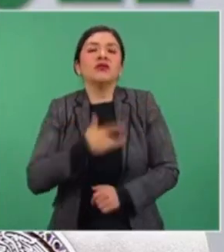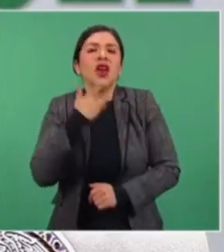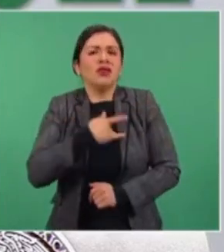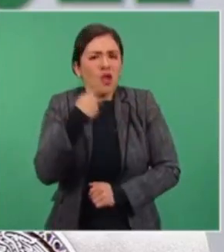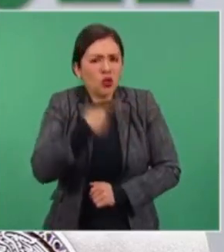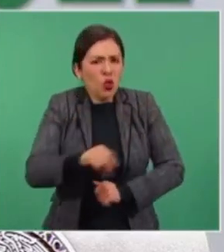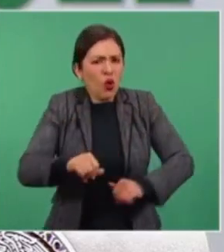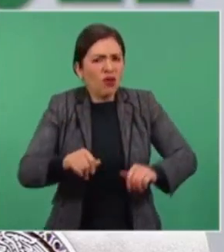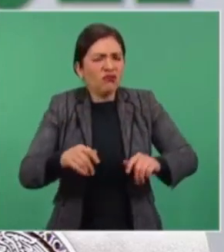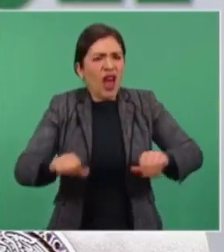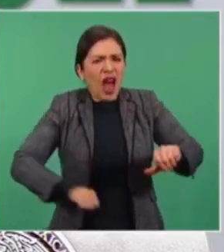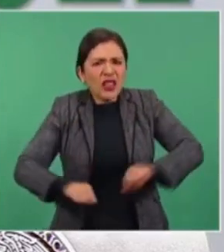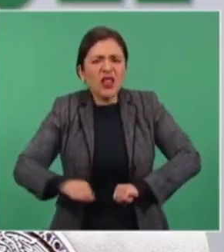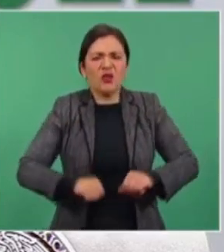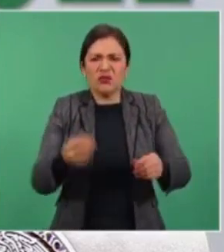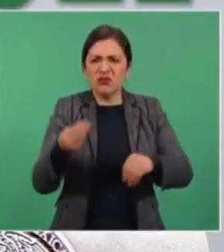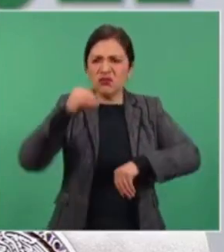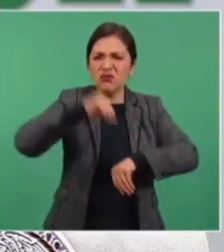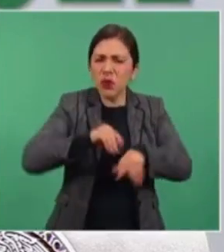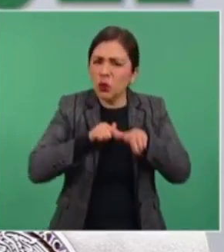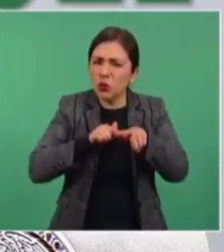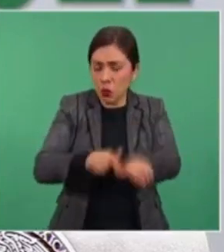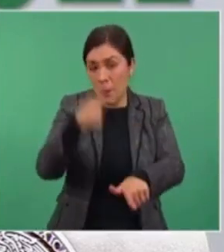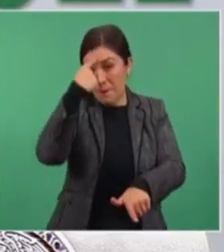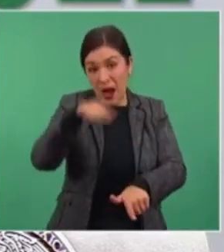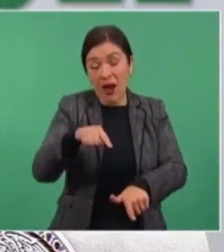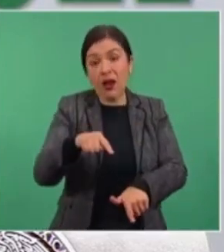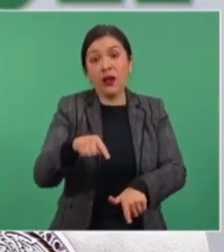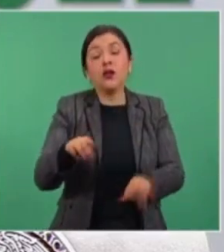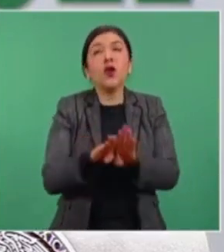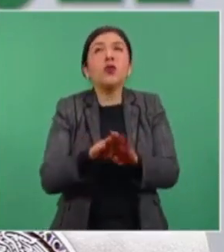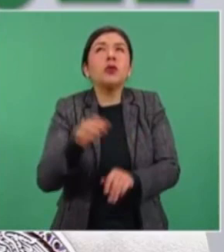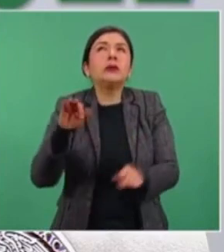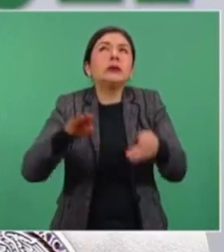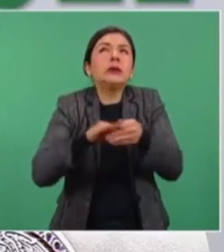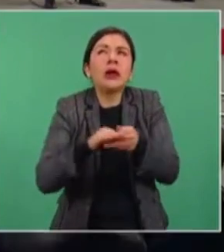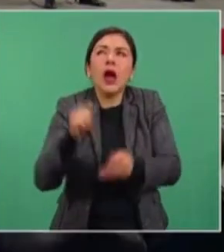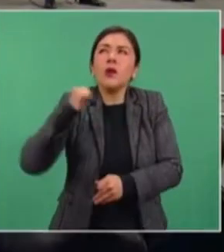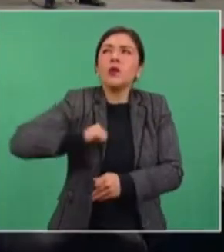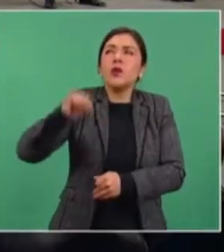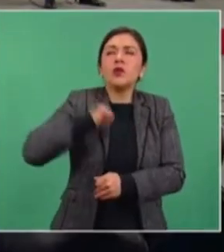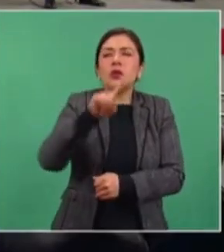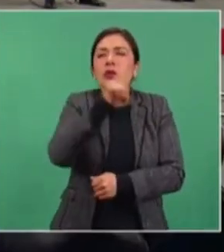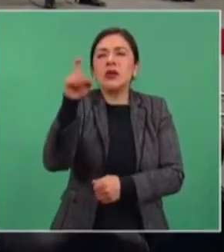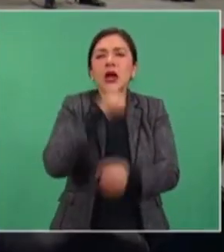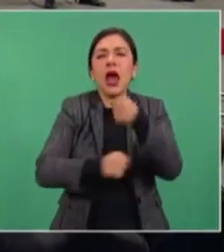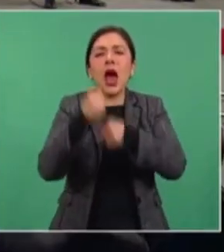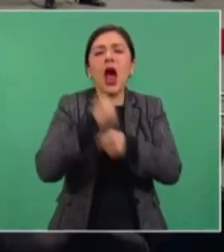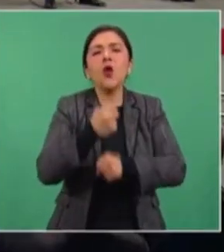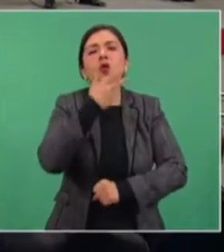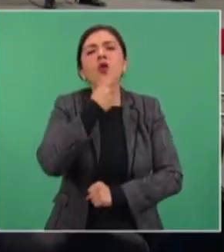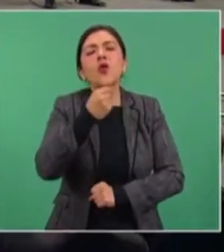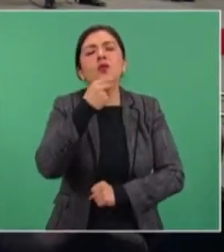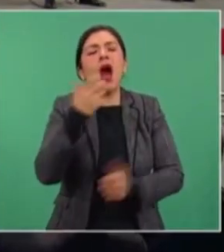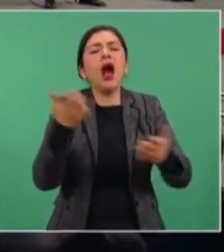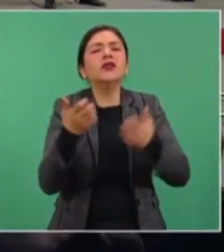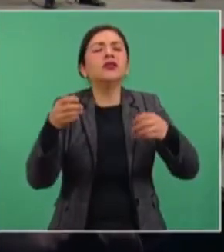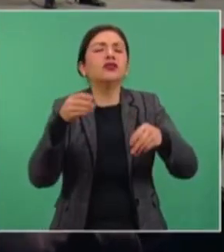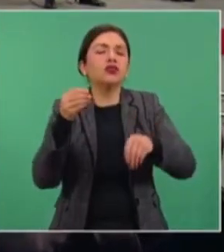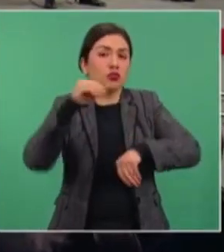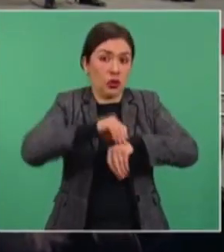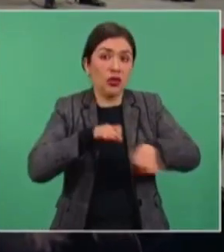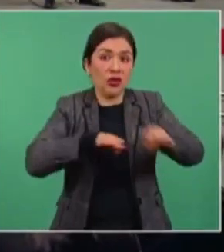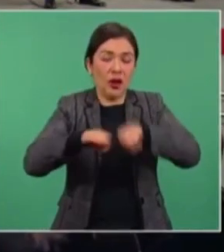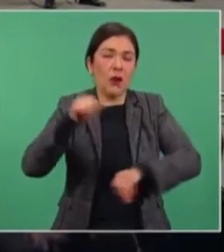actitud permanente a la advertencia que hace casi un siglo Ortega y Gasset hacía a los actores de nuestra